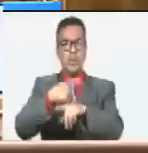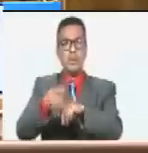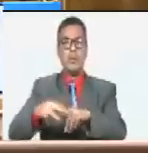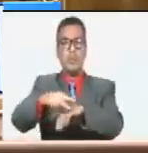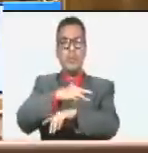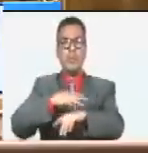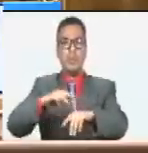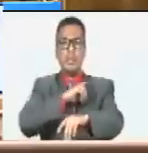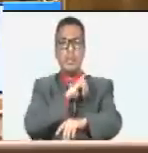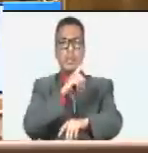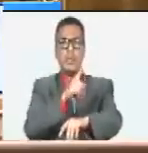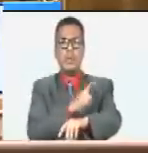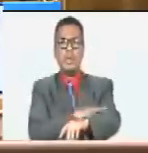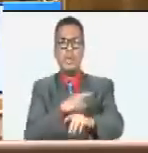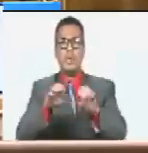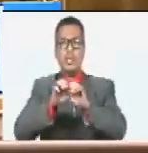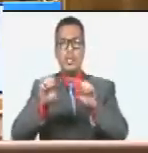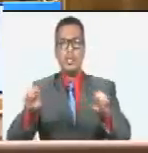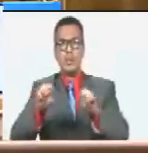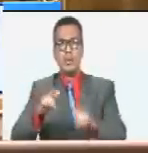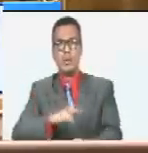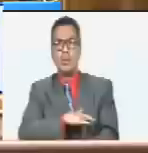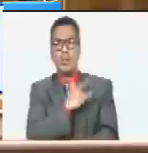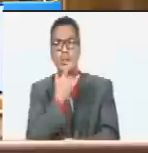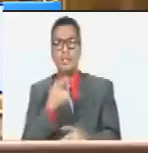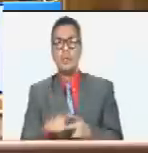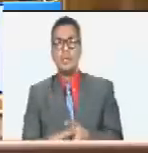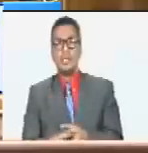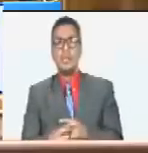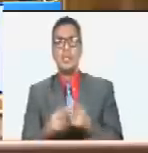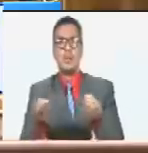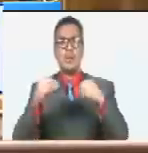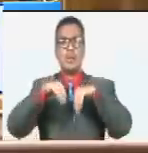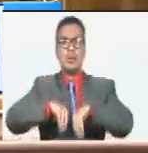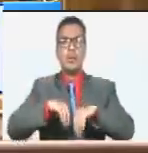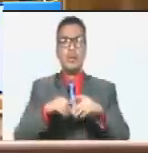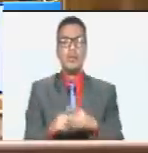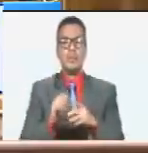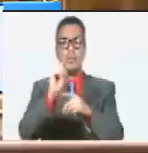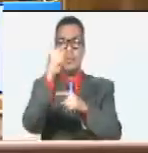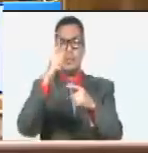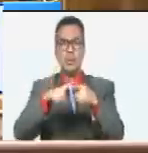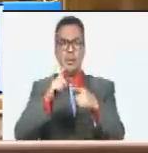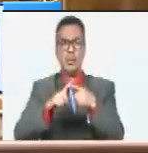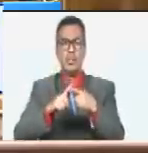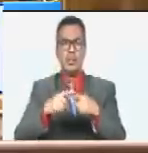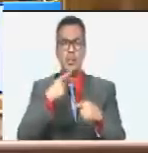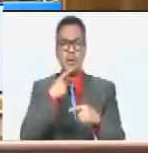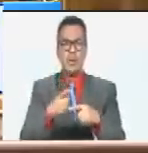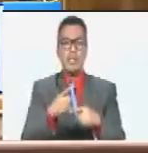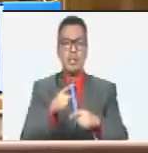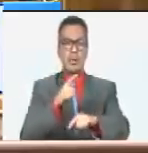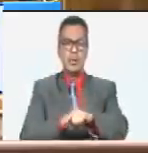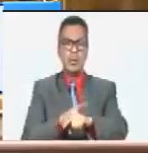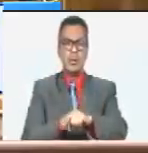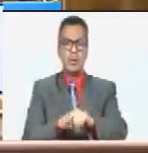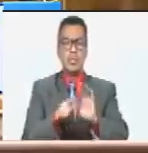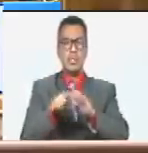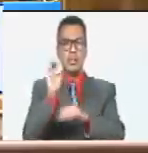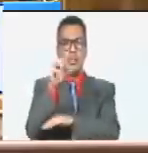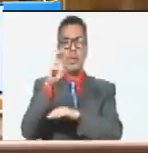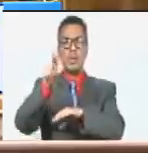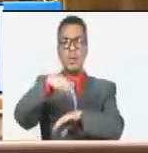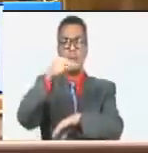Popular para la Educación Universitaria. Acuerda, primero, expresar desde esta Asamblea Nacional